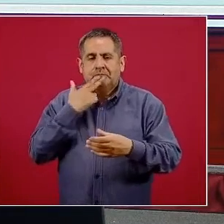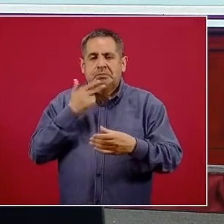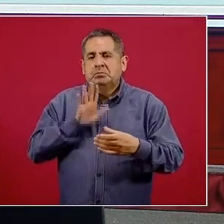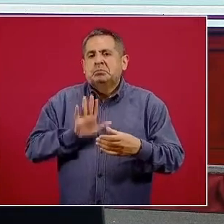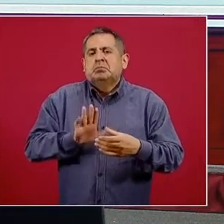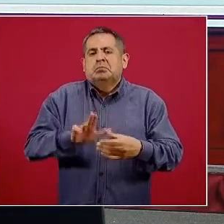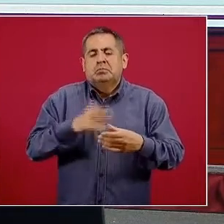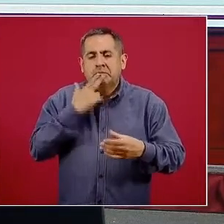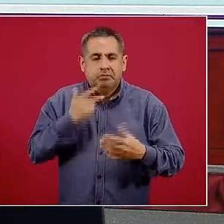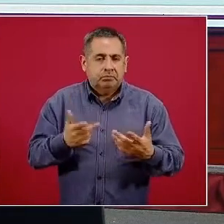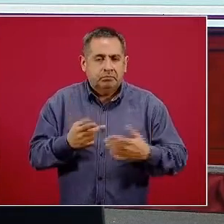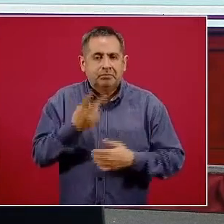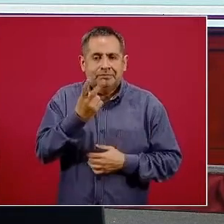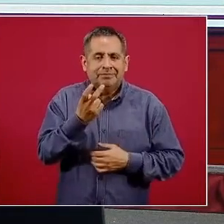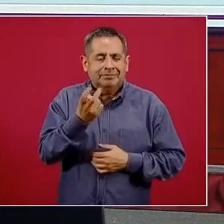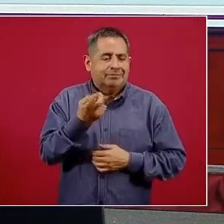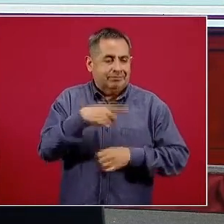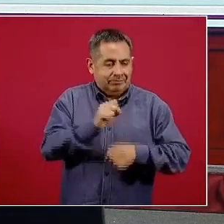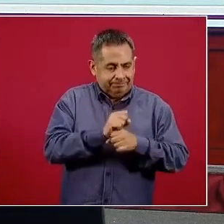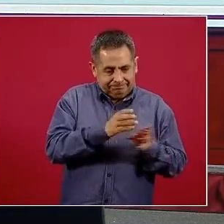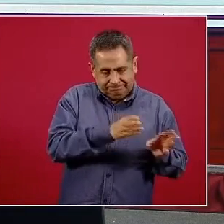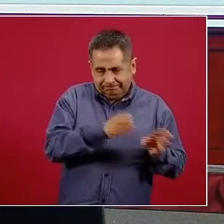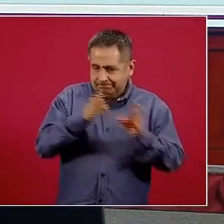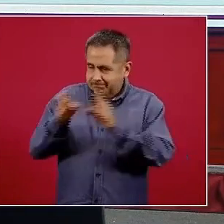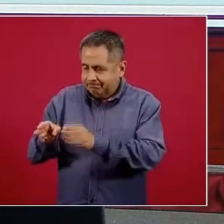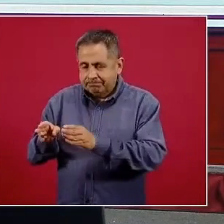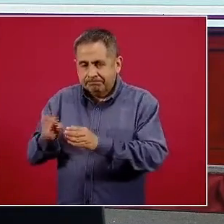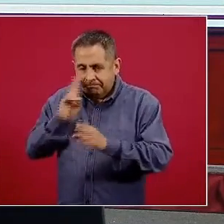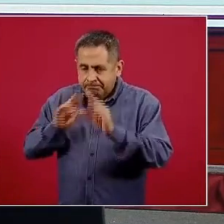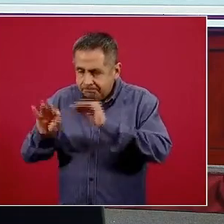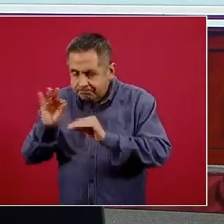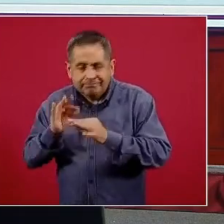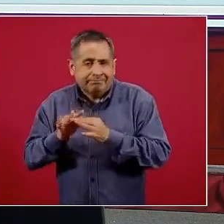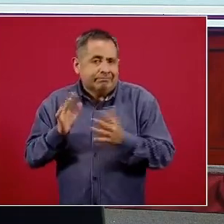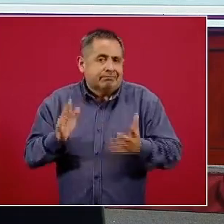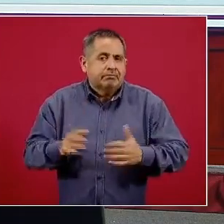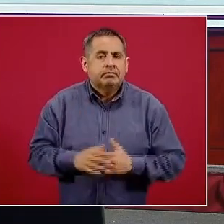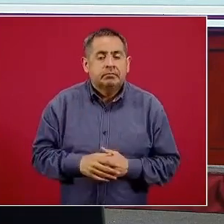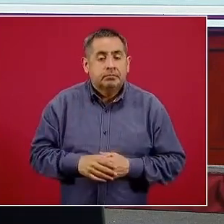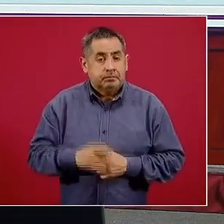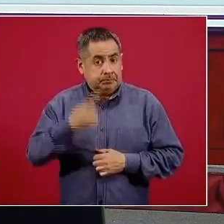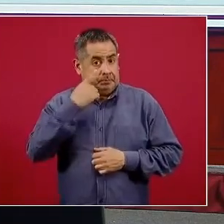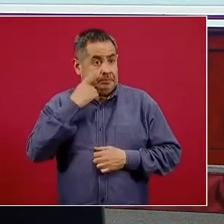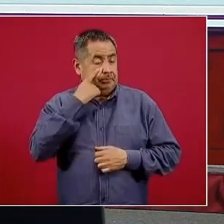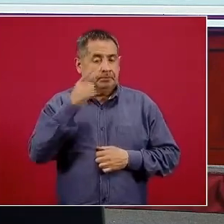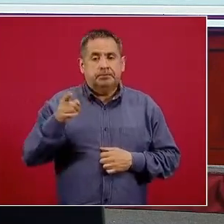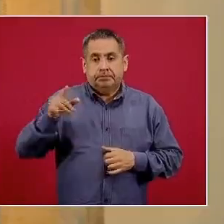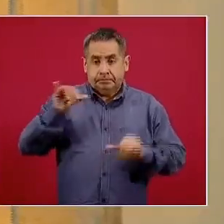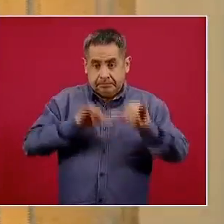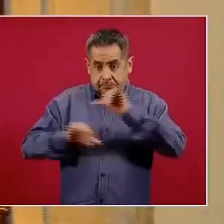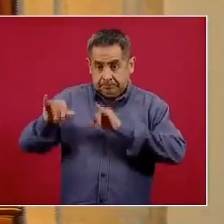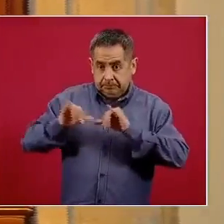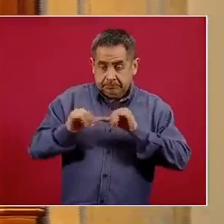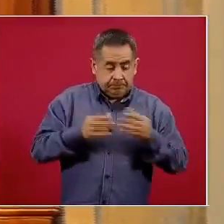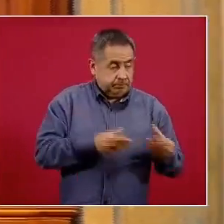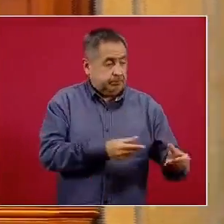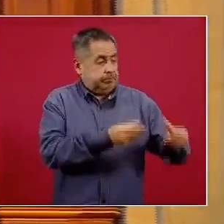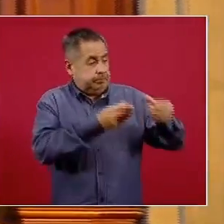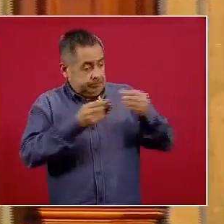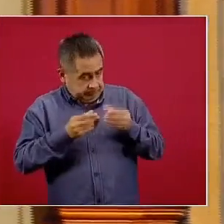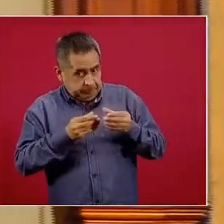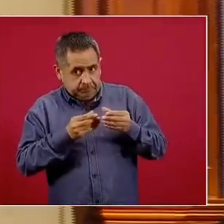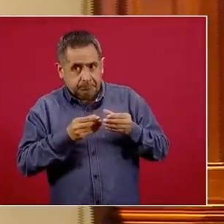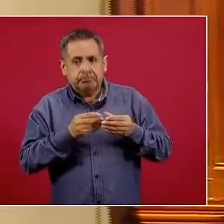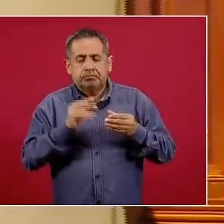esa semana de tránsito que en su momento una muestra pudiera tener. Cuando el laboratorio recibe una muestra,